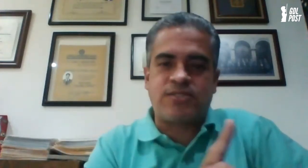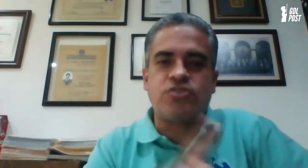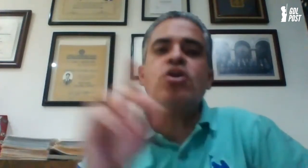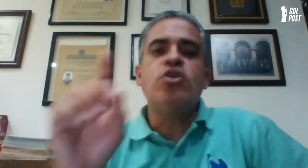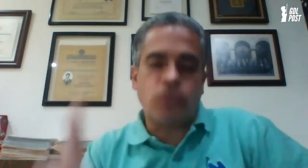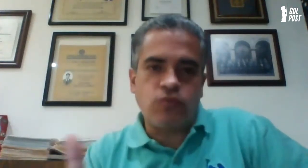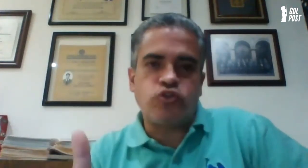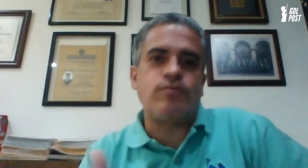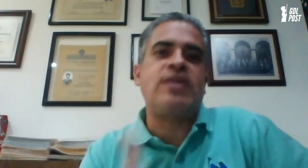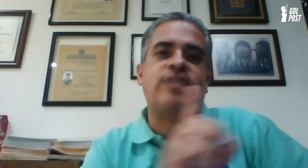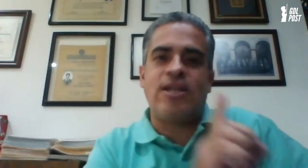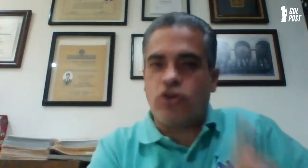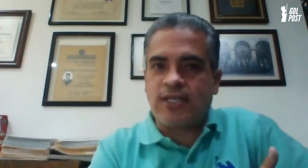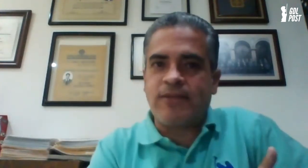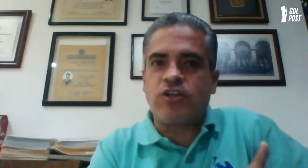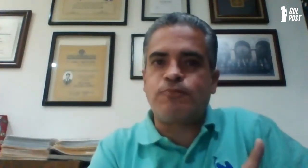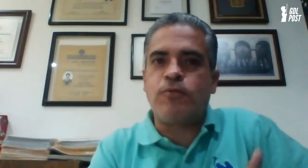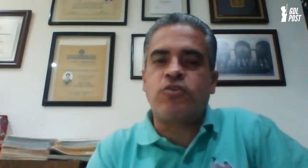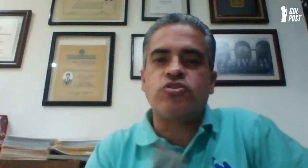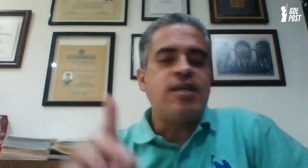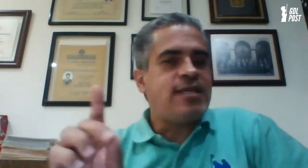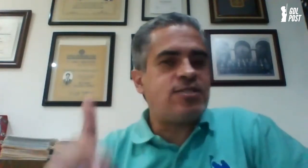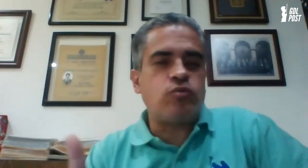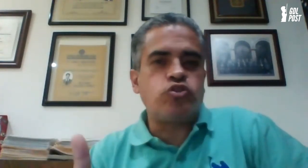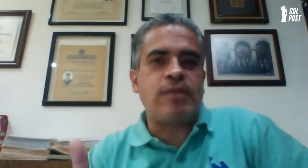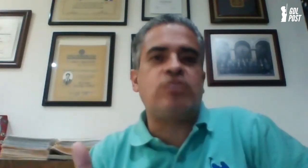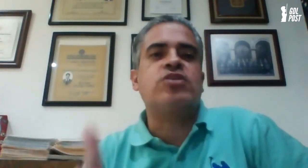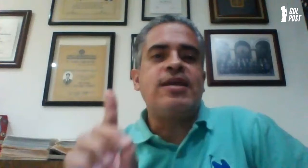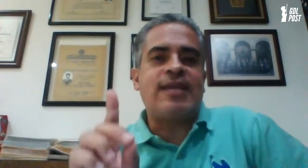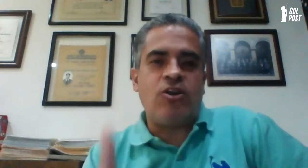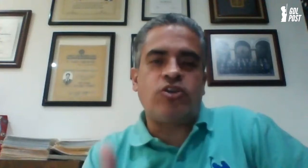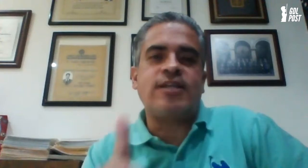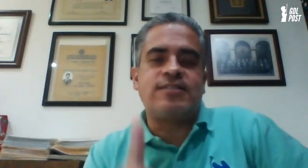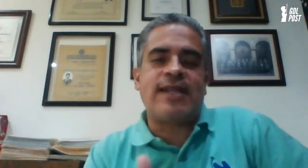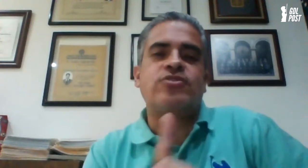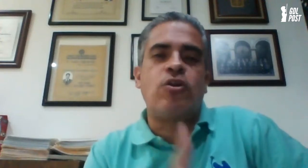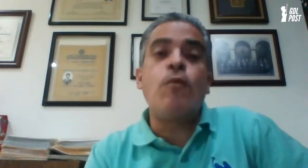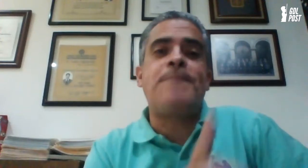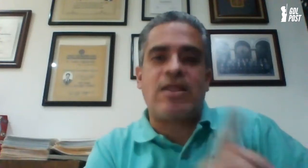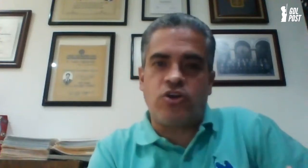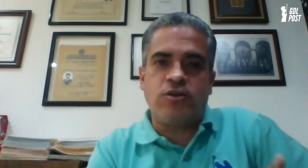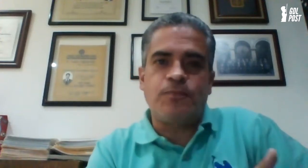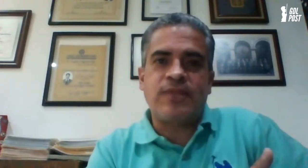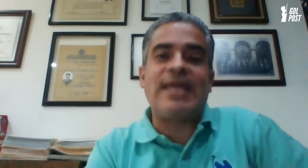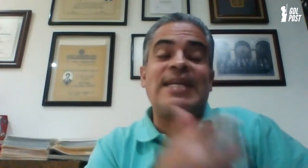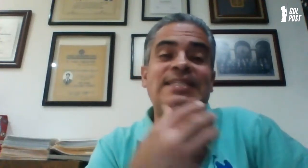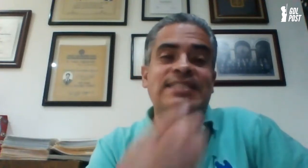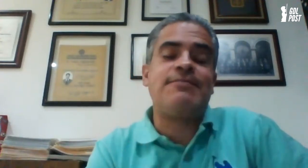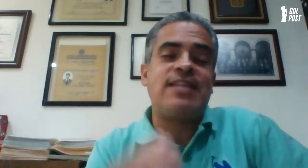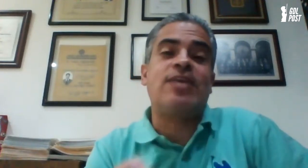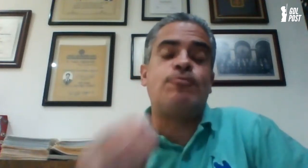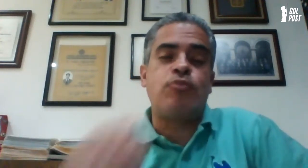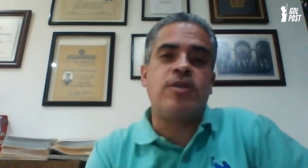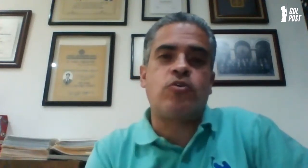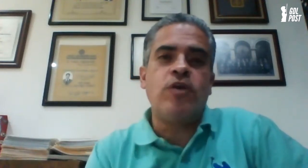los maestros, son mucho menos que los servidores públicos y son mucho menos que los registrados en un padrón que